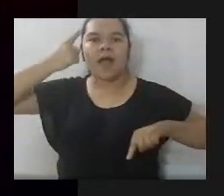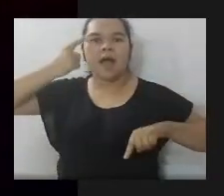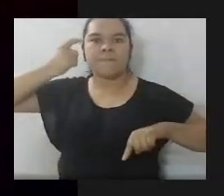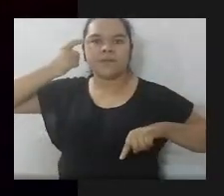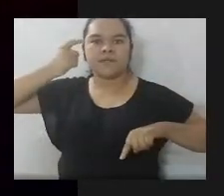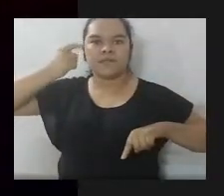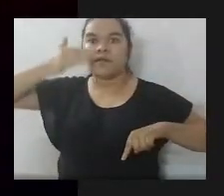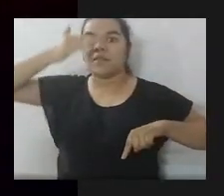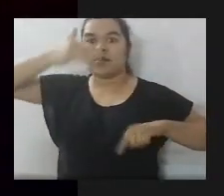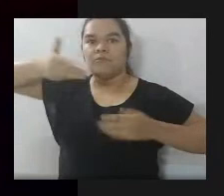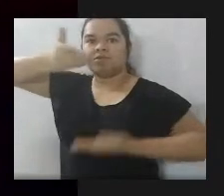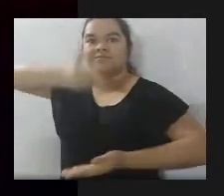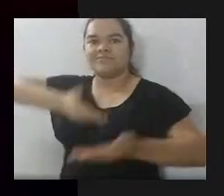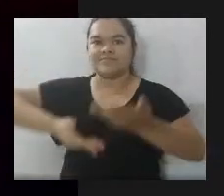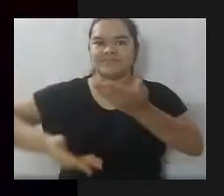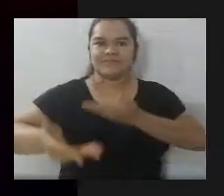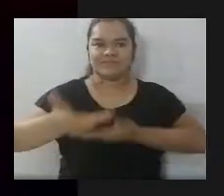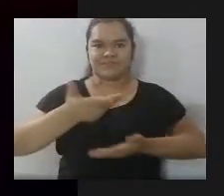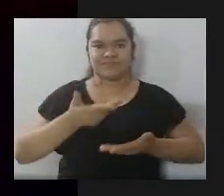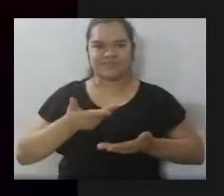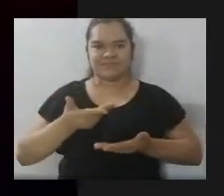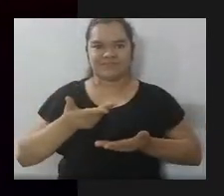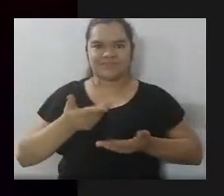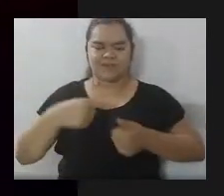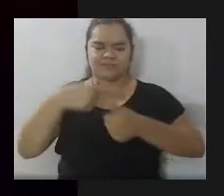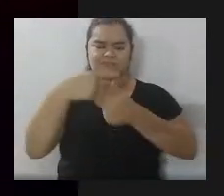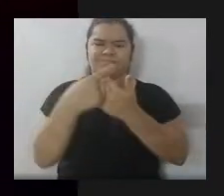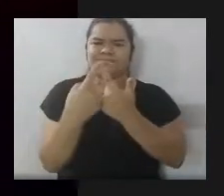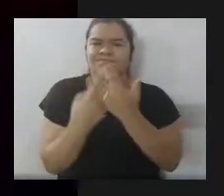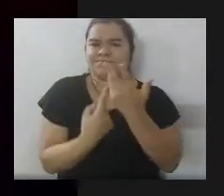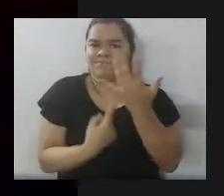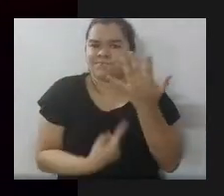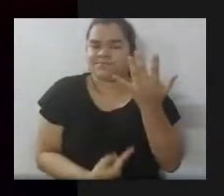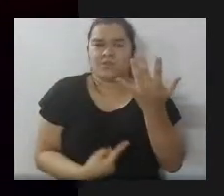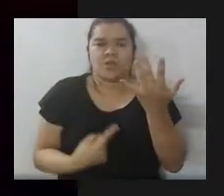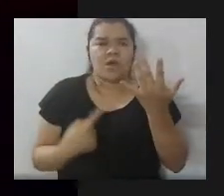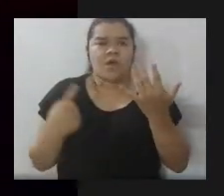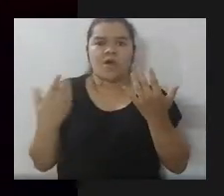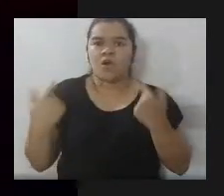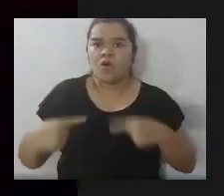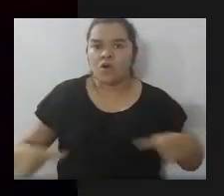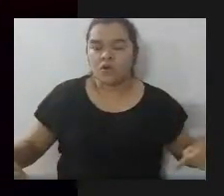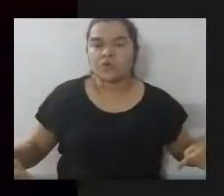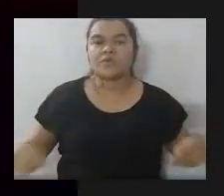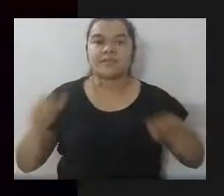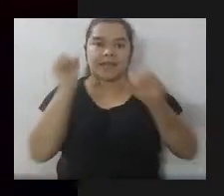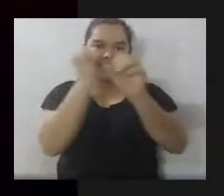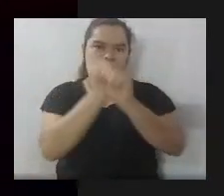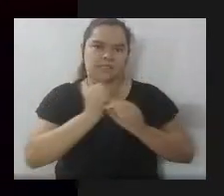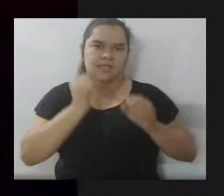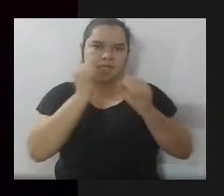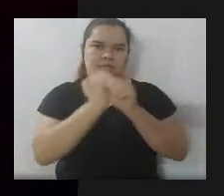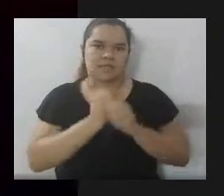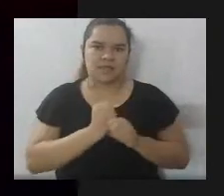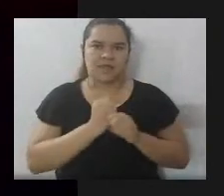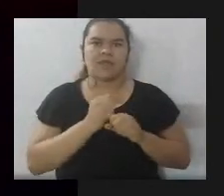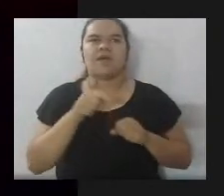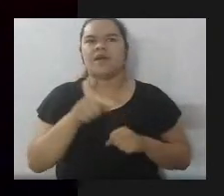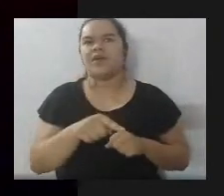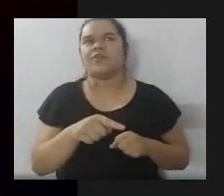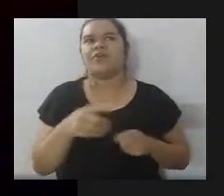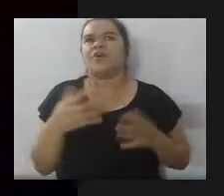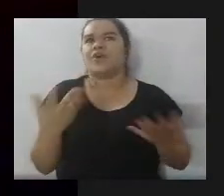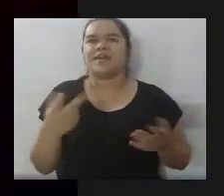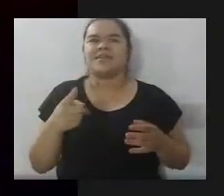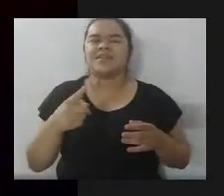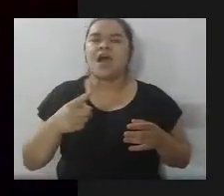Es decir, hay un abanico de posibilidades, es decir, desde el ingeniero de overol que se tira